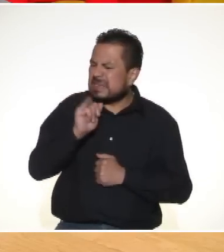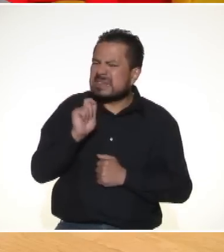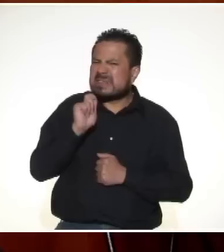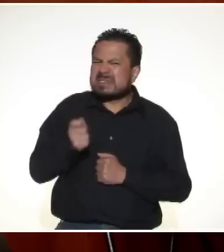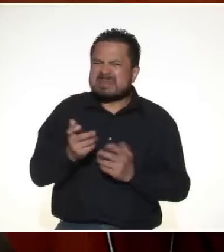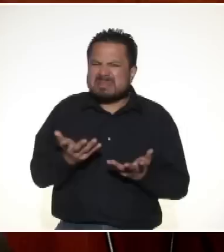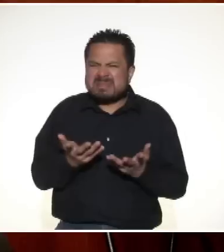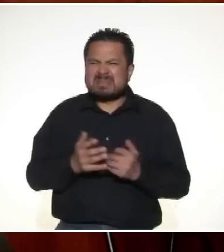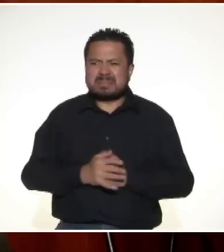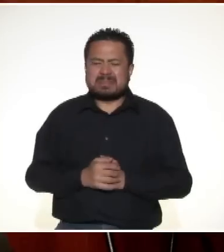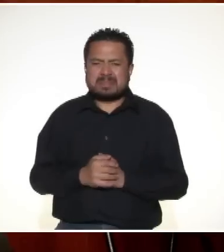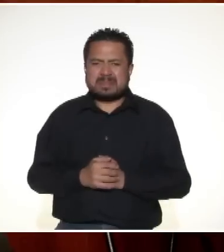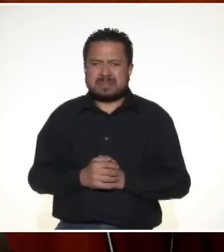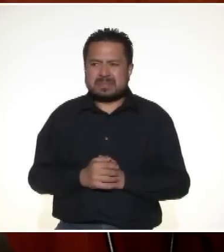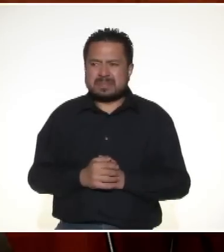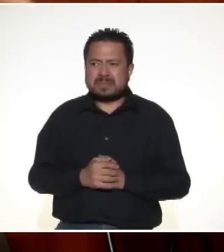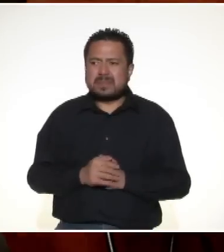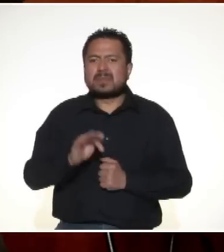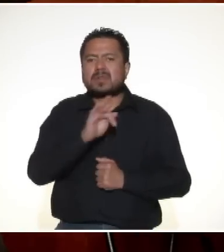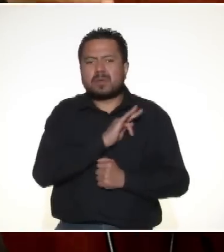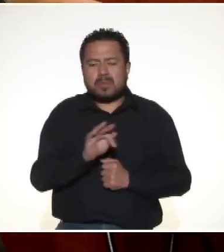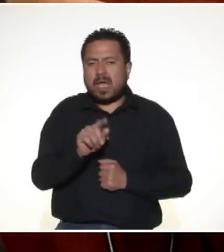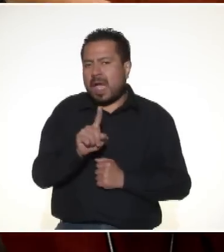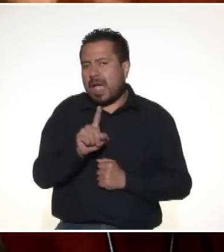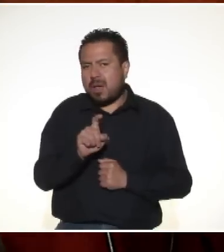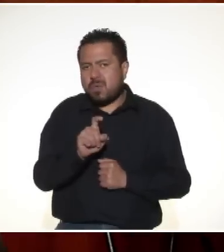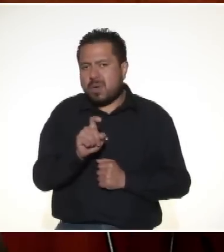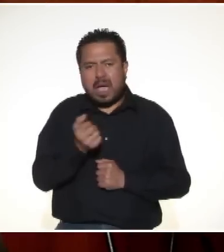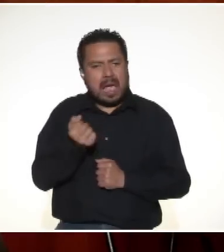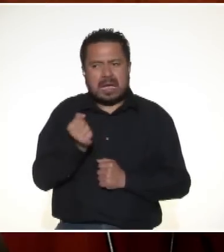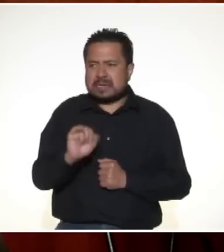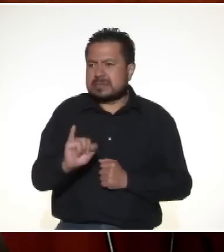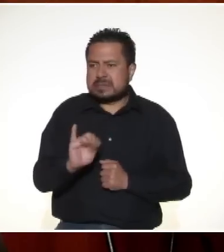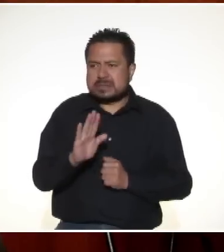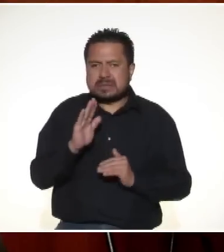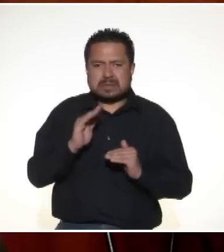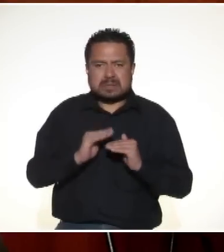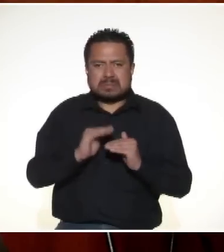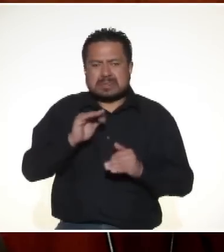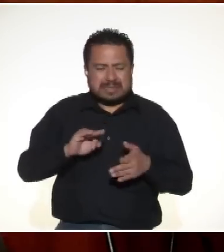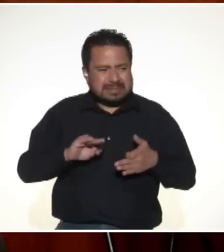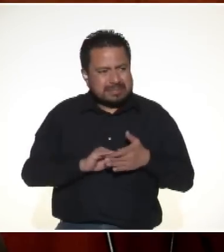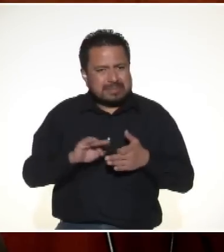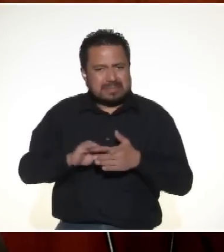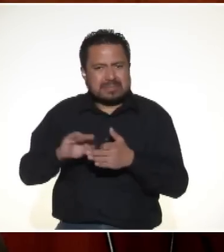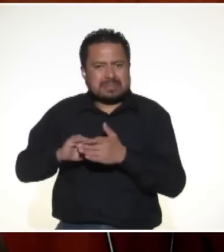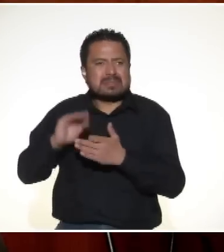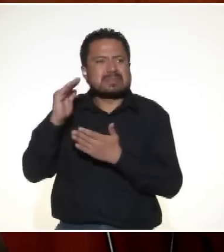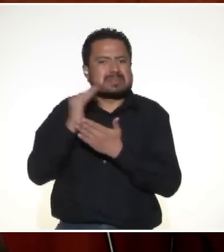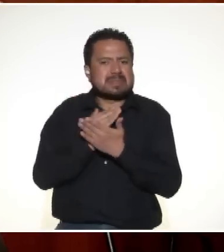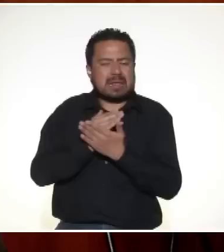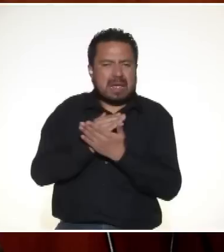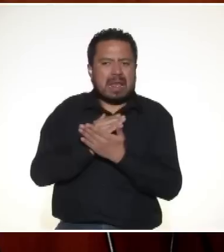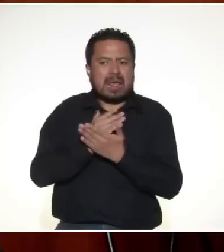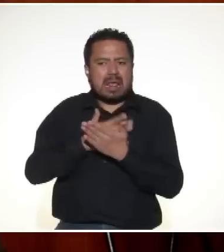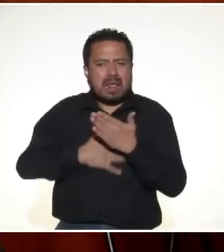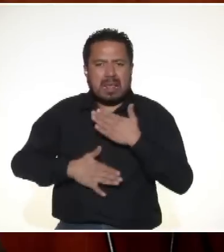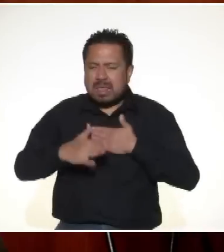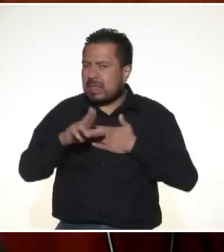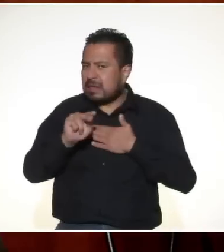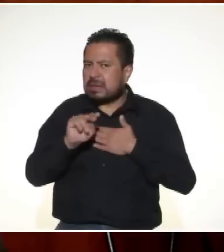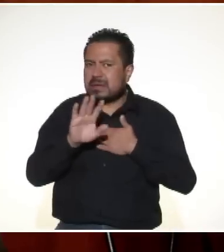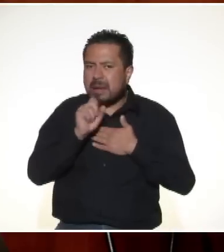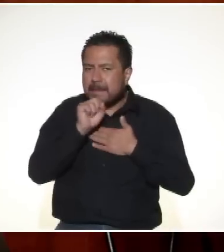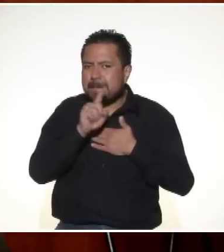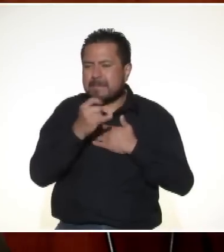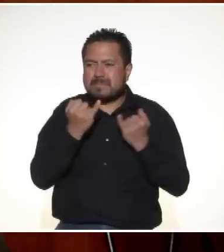decir, puede ser agua, tal cual, de manera continua para evitar la deshidratación. Ya no estamos hablando de